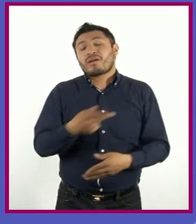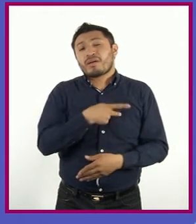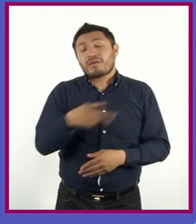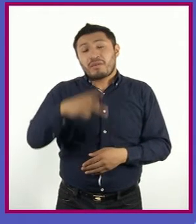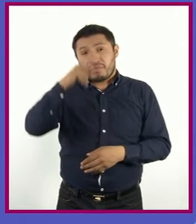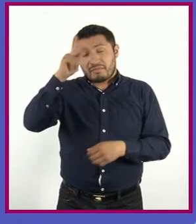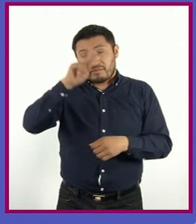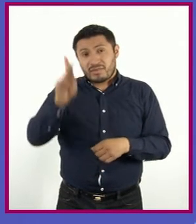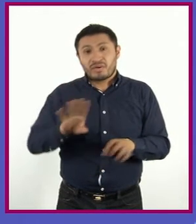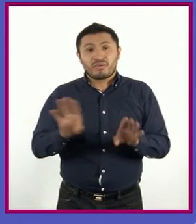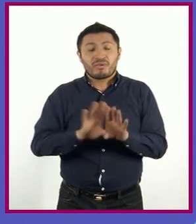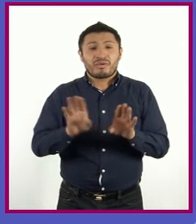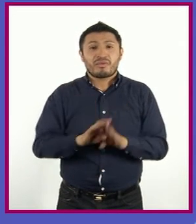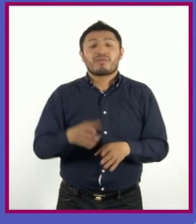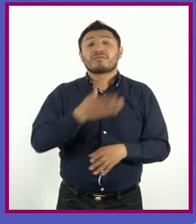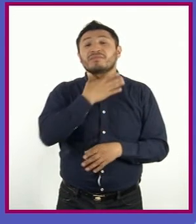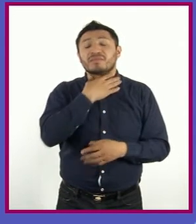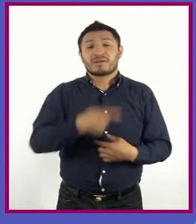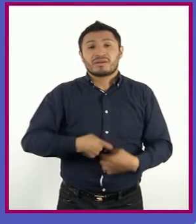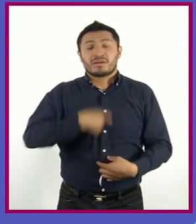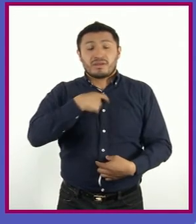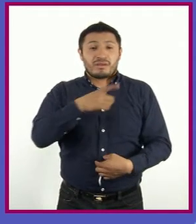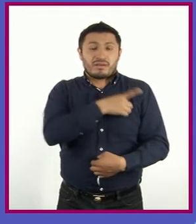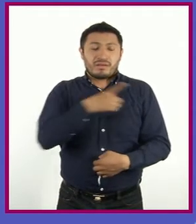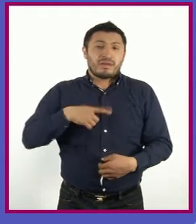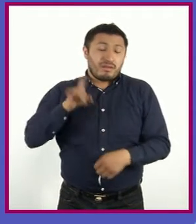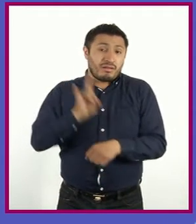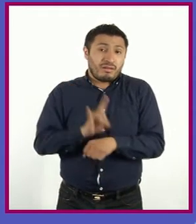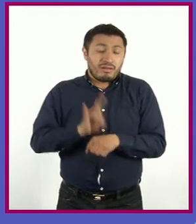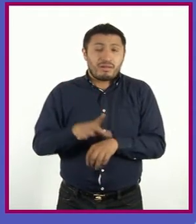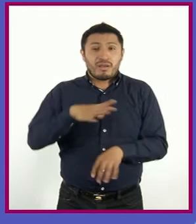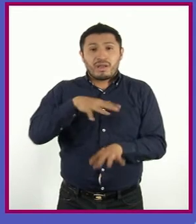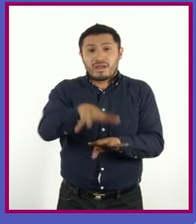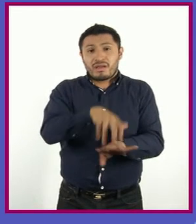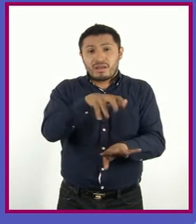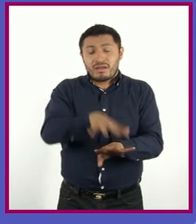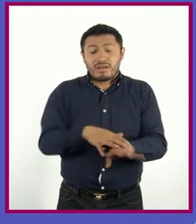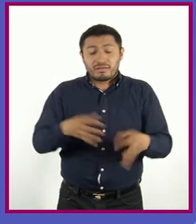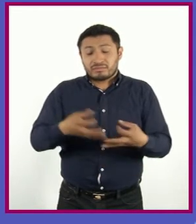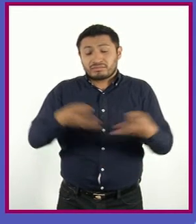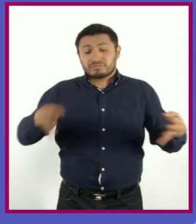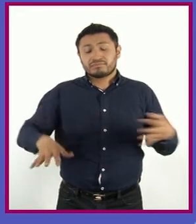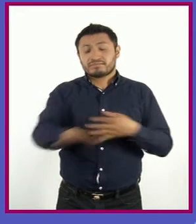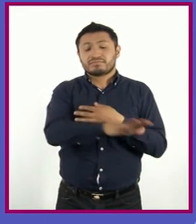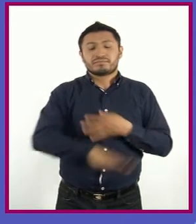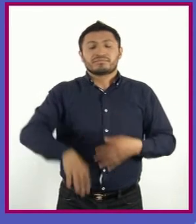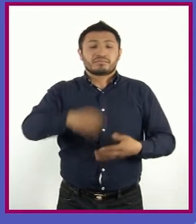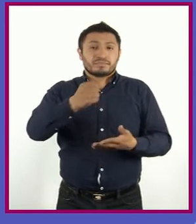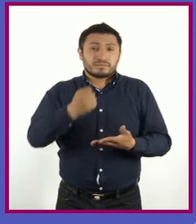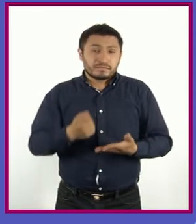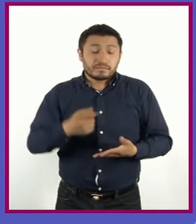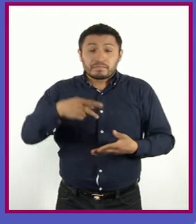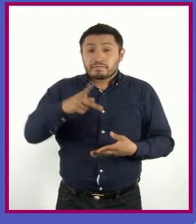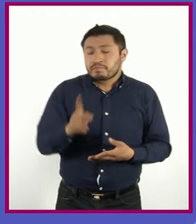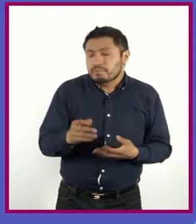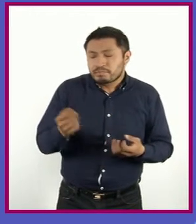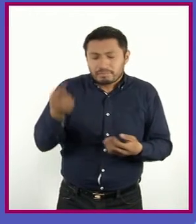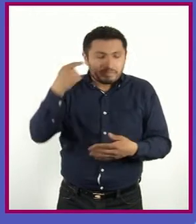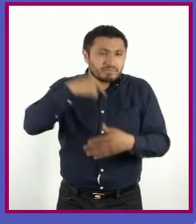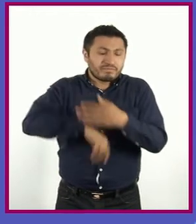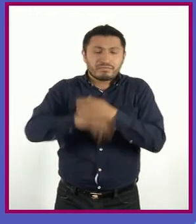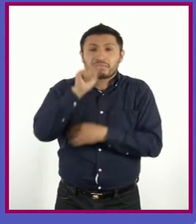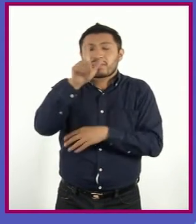cuello y corbata, porque hay que disimularla. Tenían los pies plantados en el suelo firme, pero una parte de su